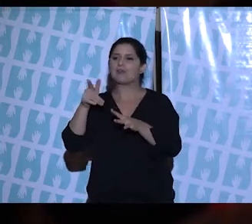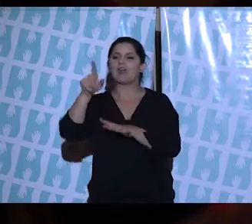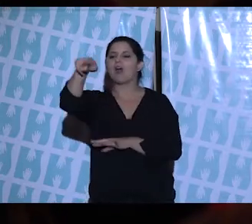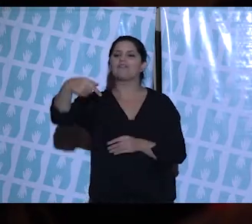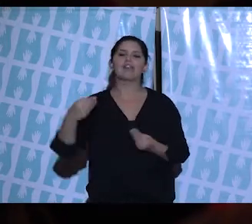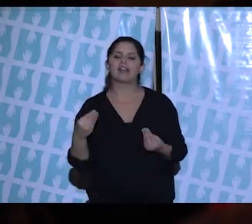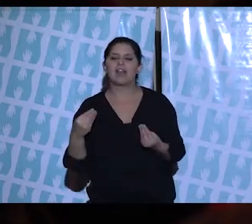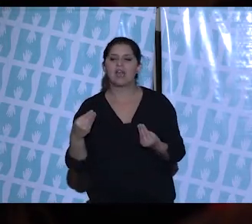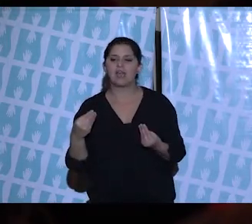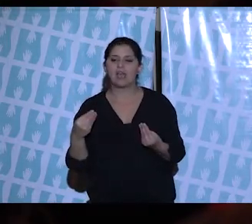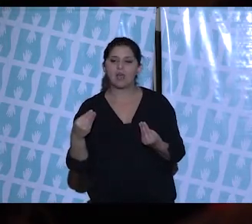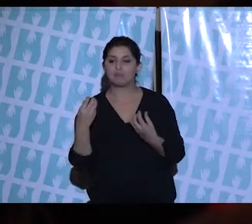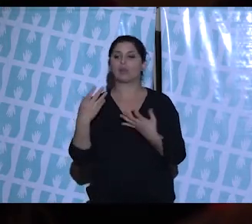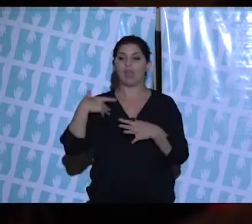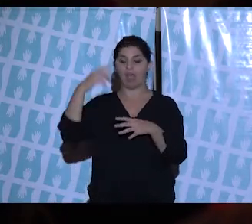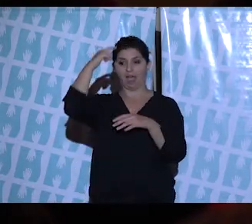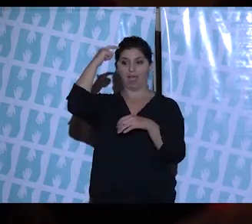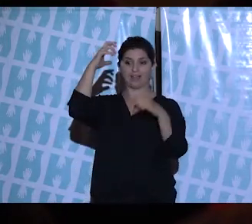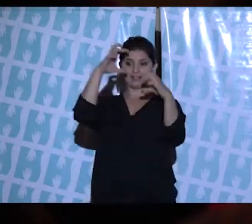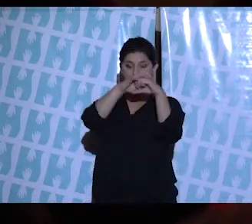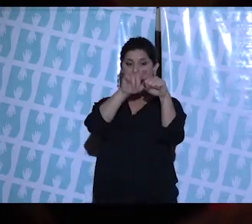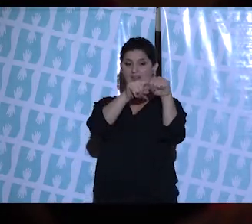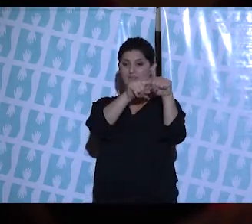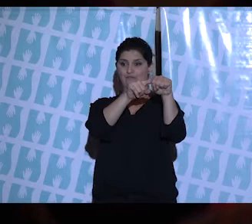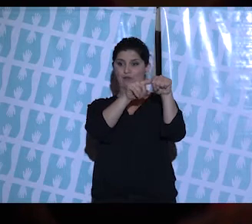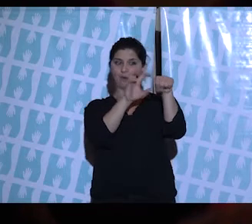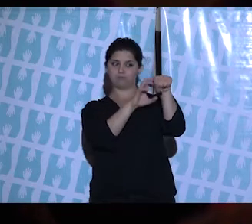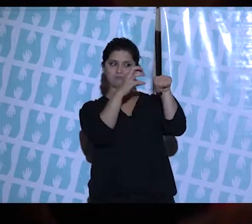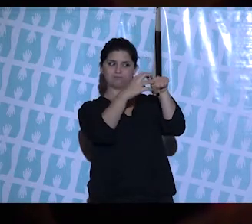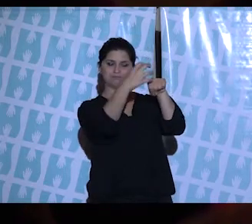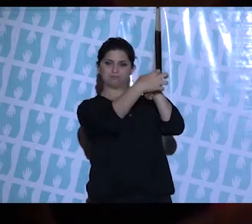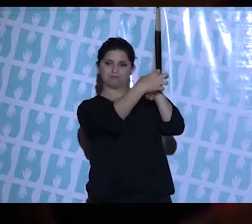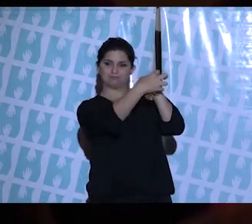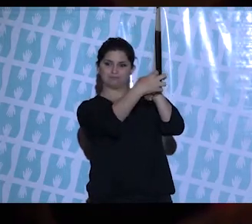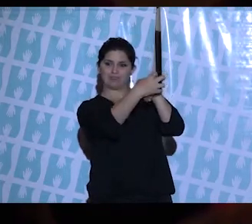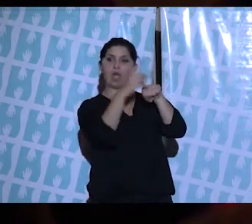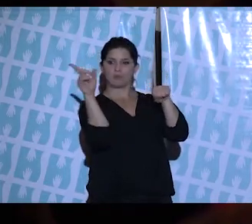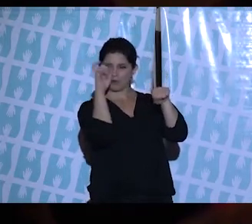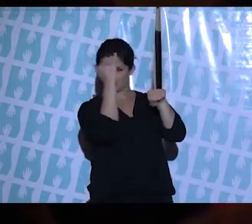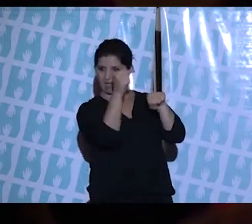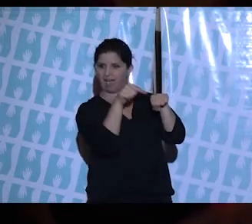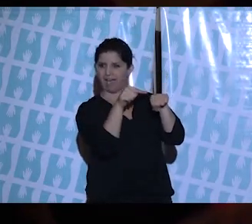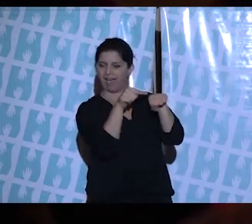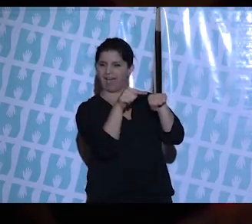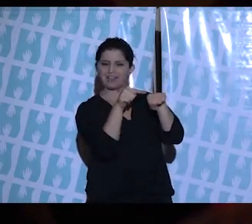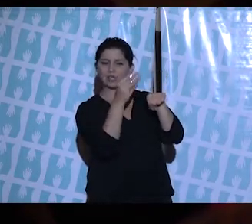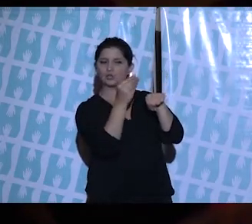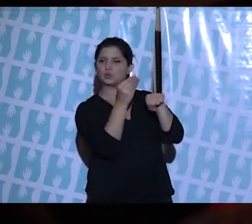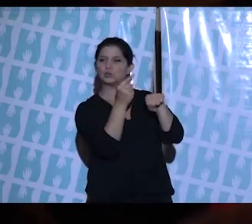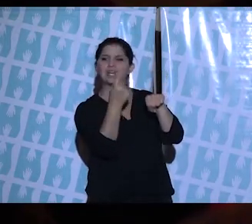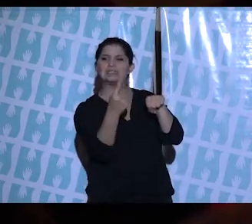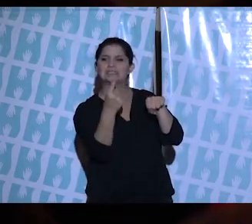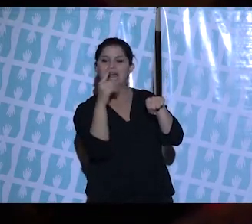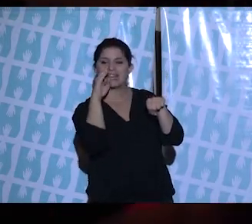produce porque el área del cerebro que se afecta es una zona que se llama sustancia